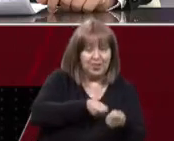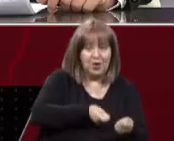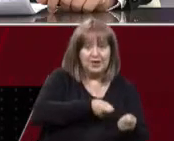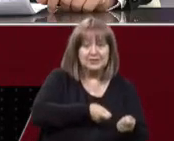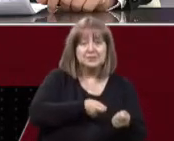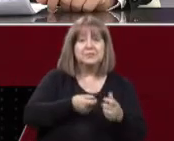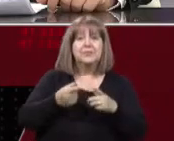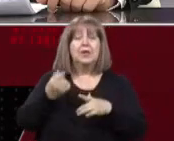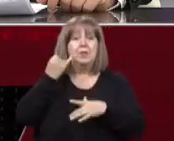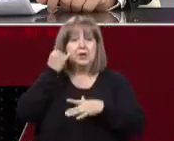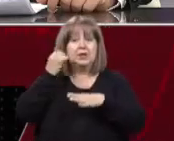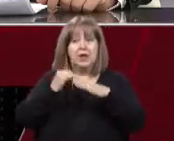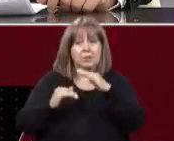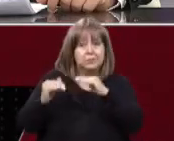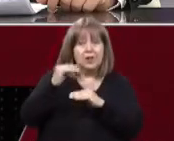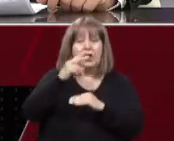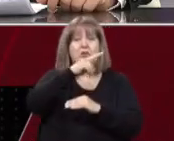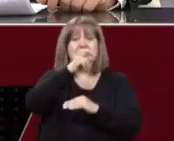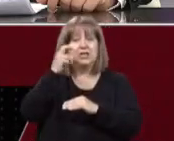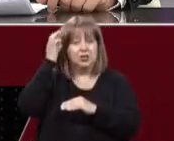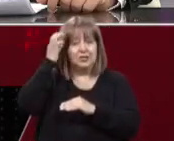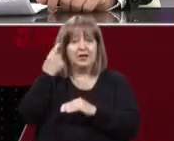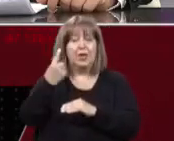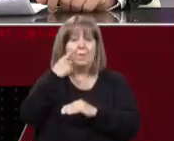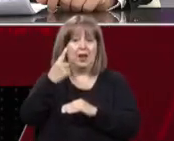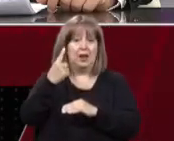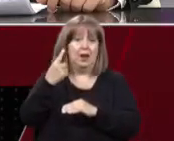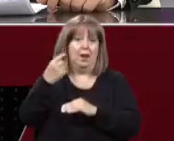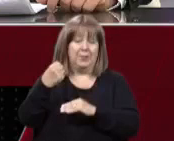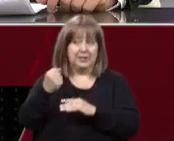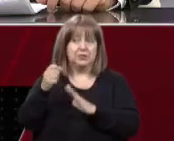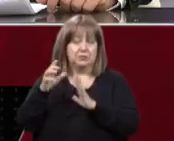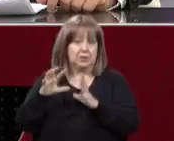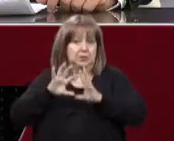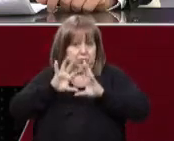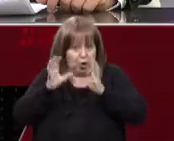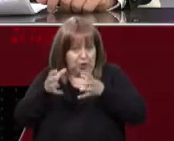no superen la suma de 231.000 pesos. Eso ha hecho el